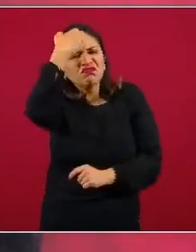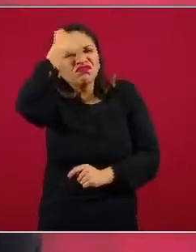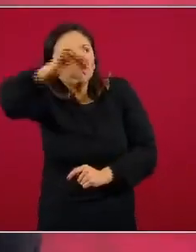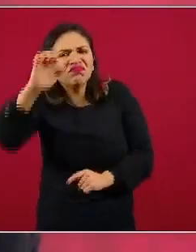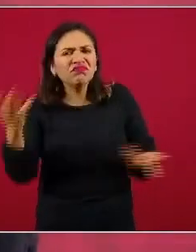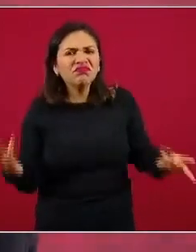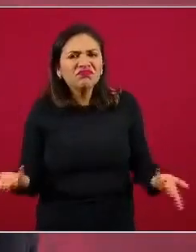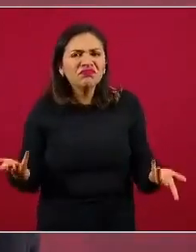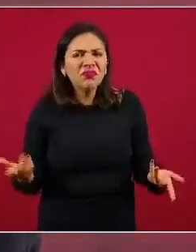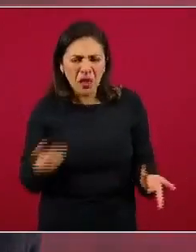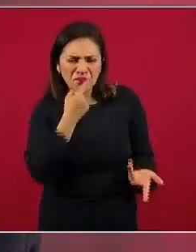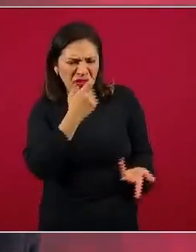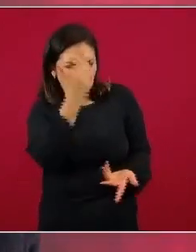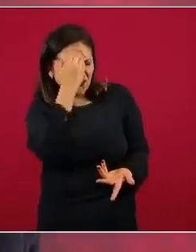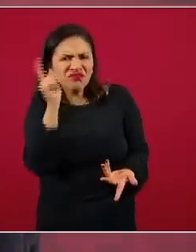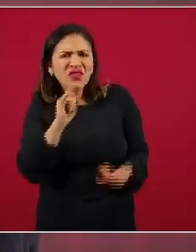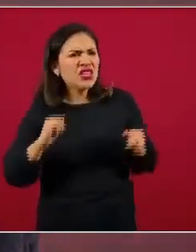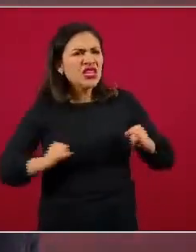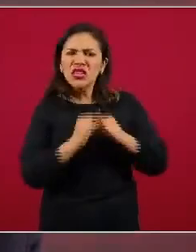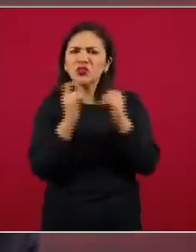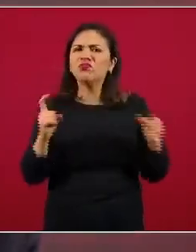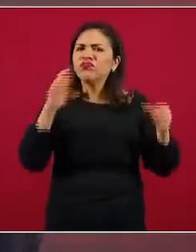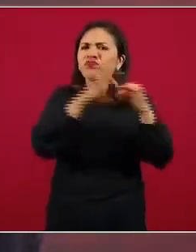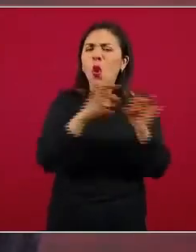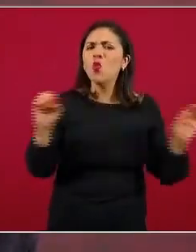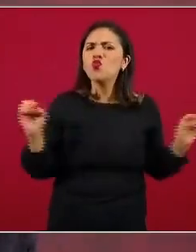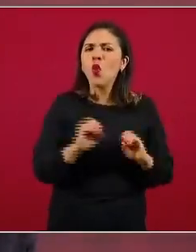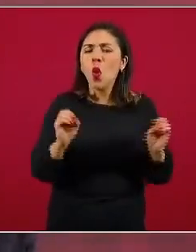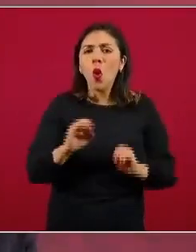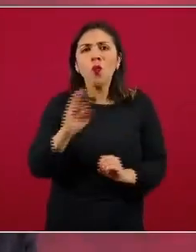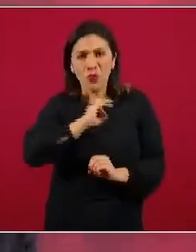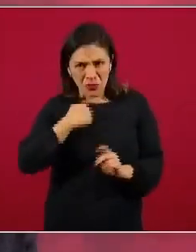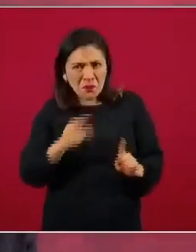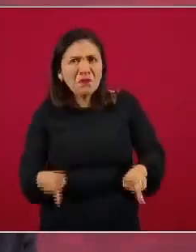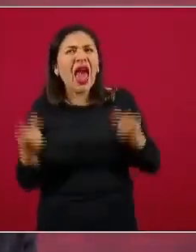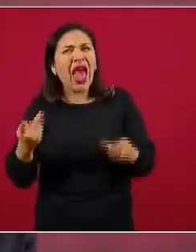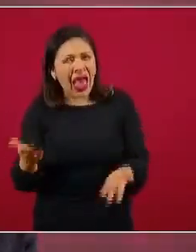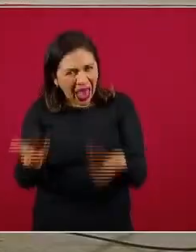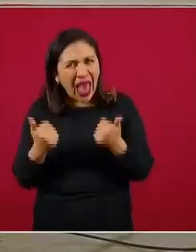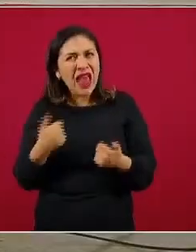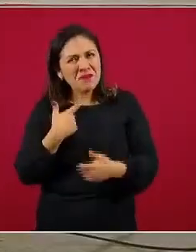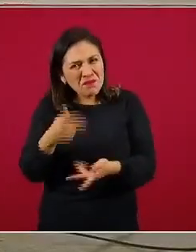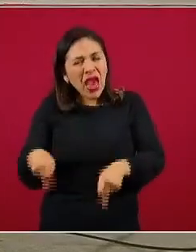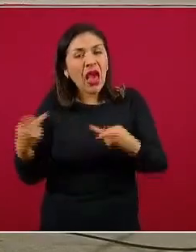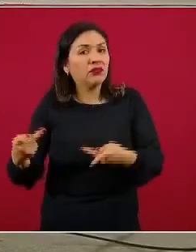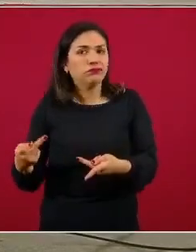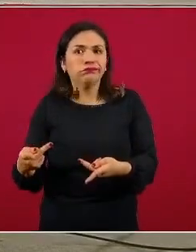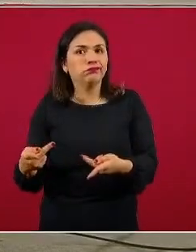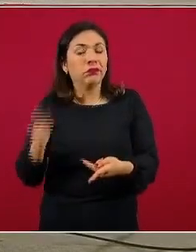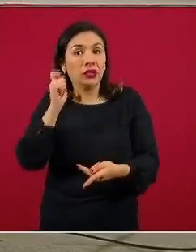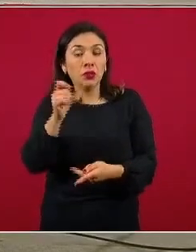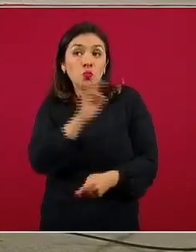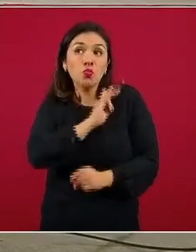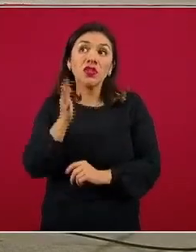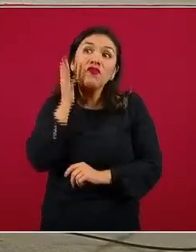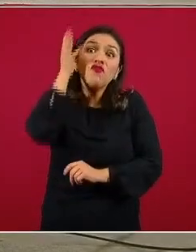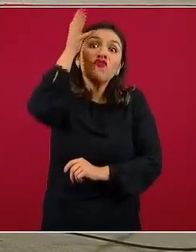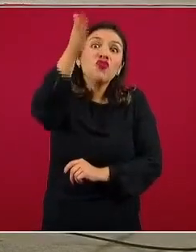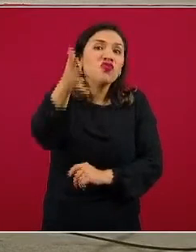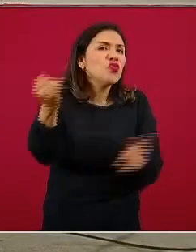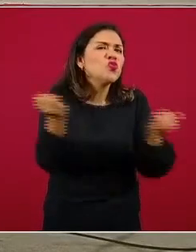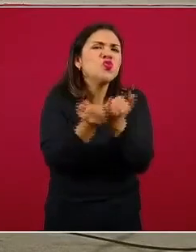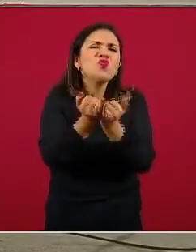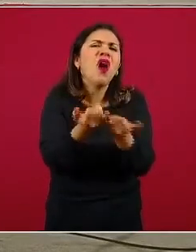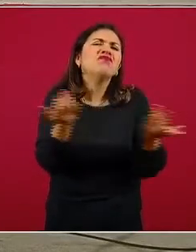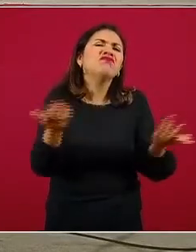ajeno a la medicina institucional que pueda ofrecer alguna vacuna, más allá de que en algún futuro, y como sucede con